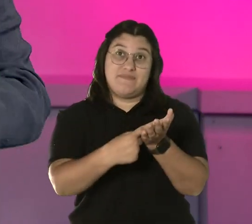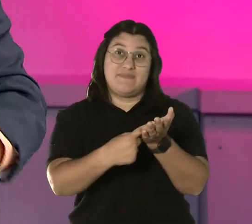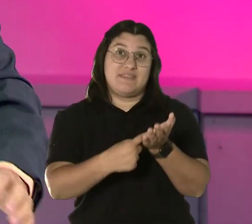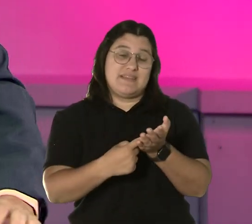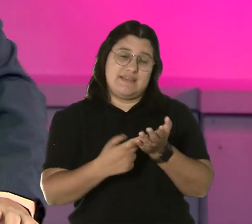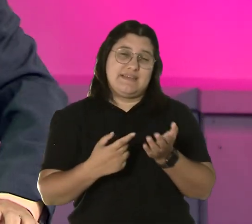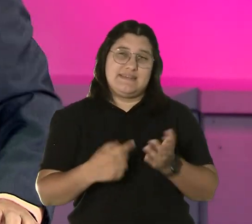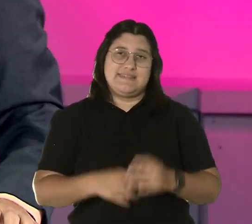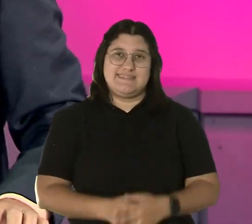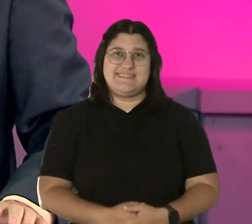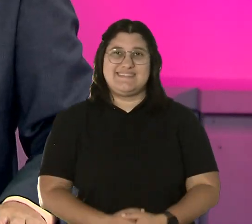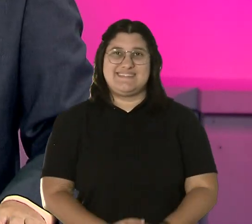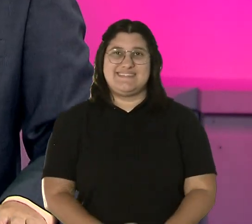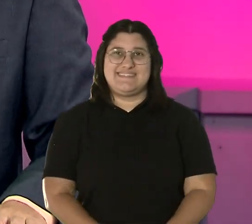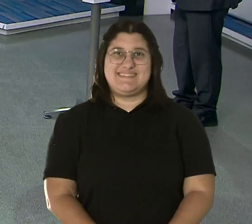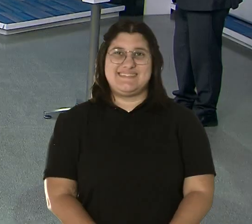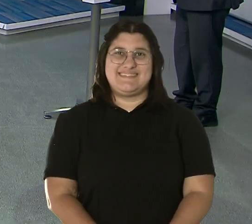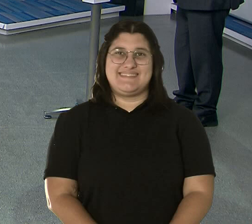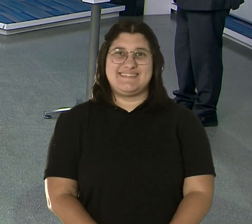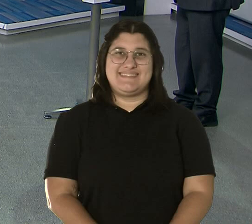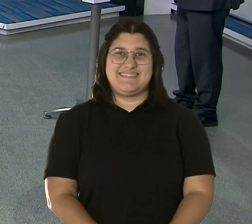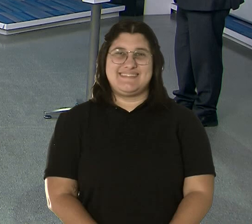debate del día en Puerto Rico.